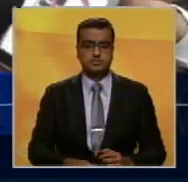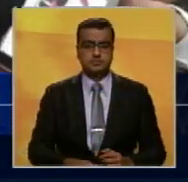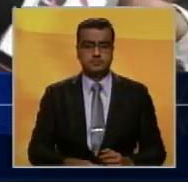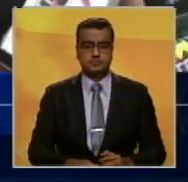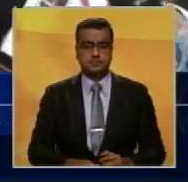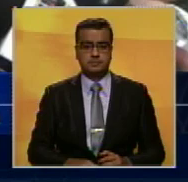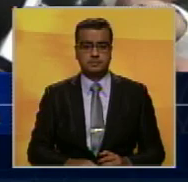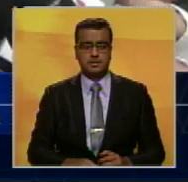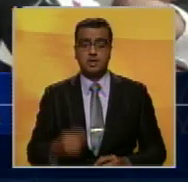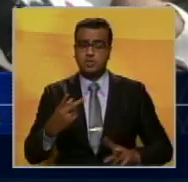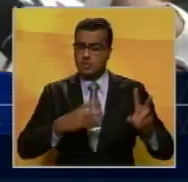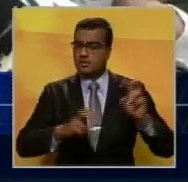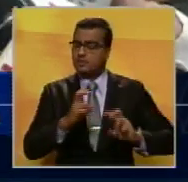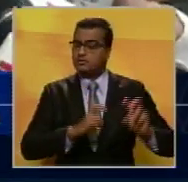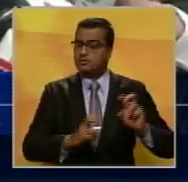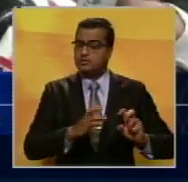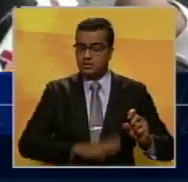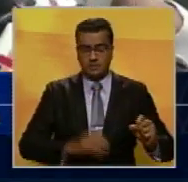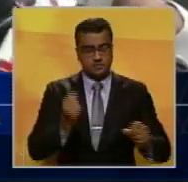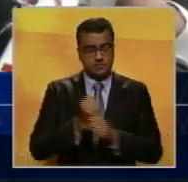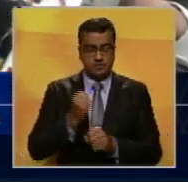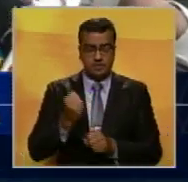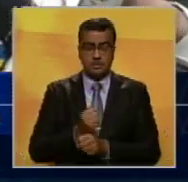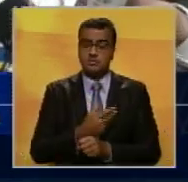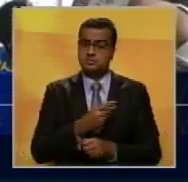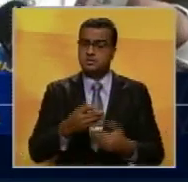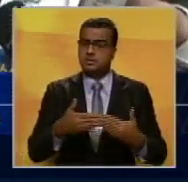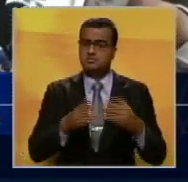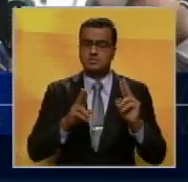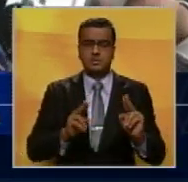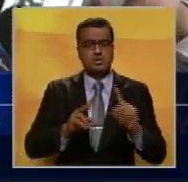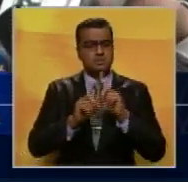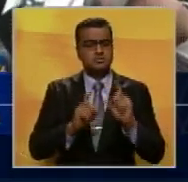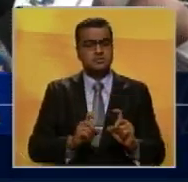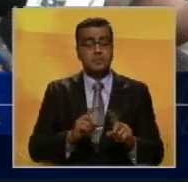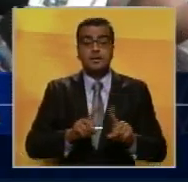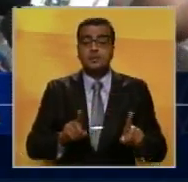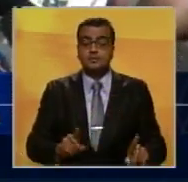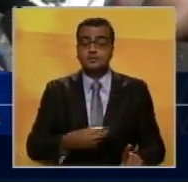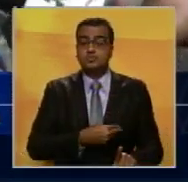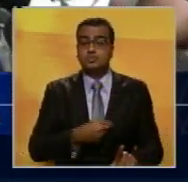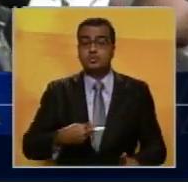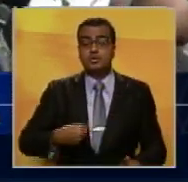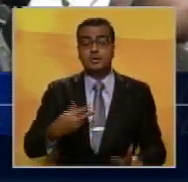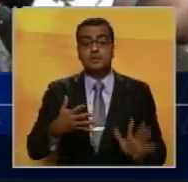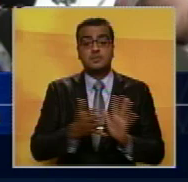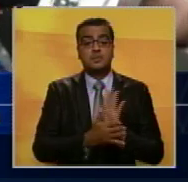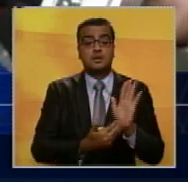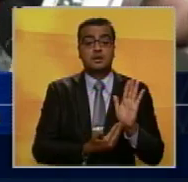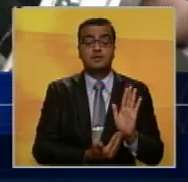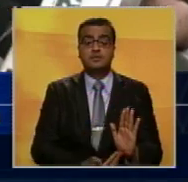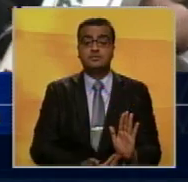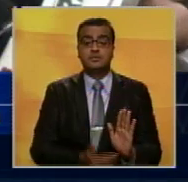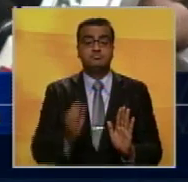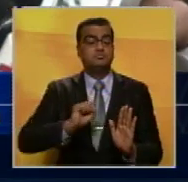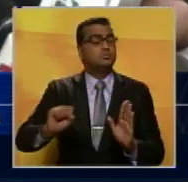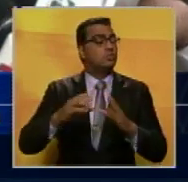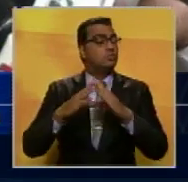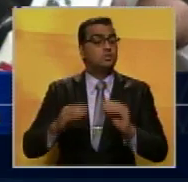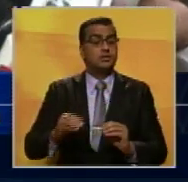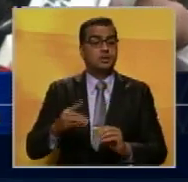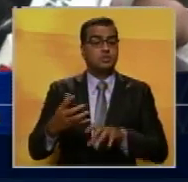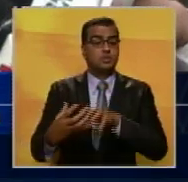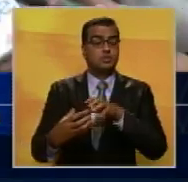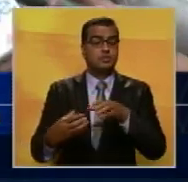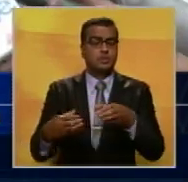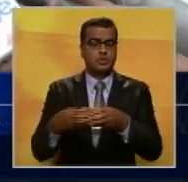Evidentemente hay una investigación, se está trabajando, no se descarta ninguna hipótesis, pero lo que queremos significar acá es el rechazo contundente a estos